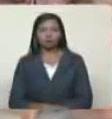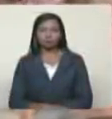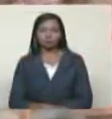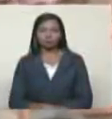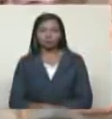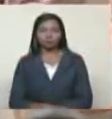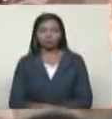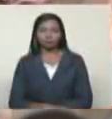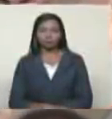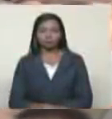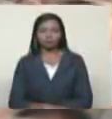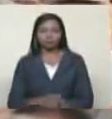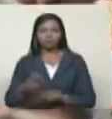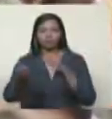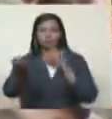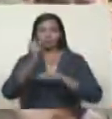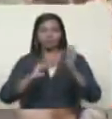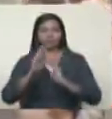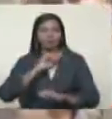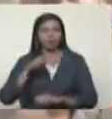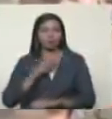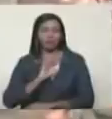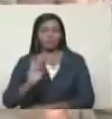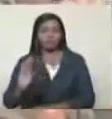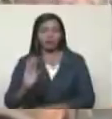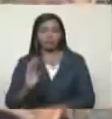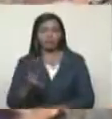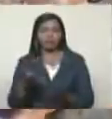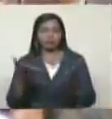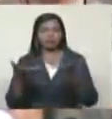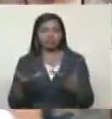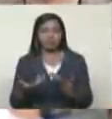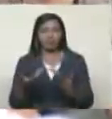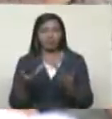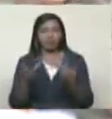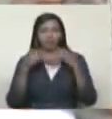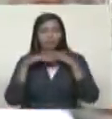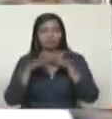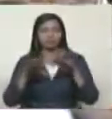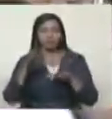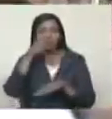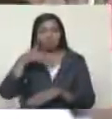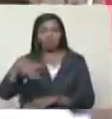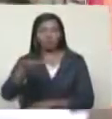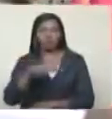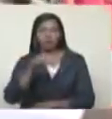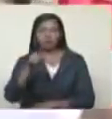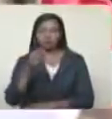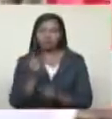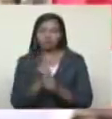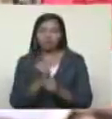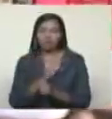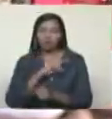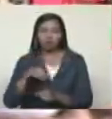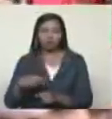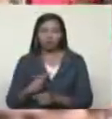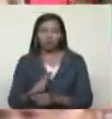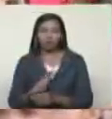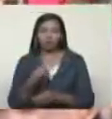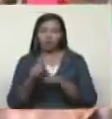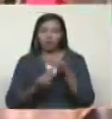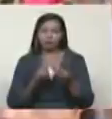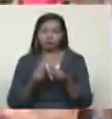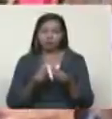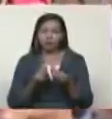por defender a nuestra patria y recibir la bendición de los pueblos. Ese es el trabajo que nosotros tenemos que hacer, blandir